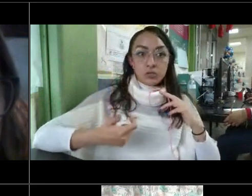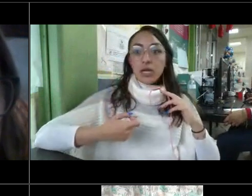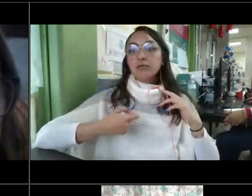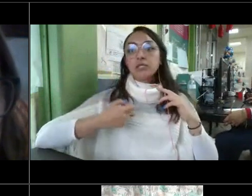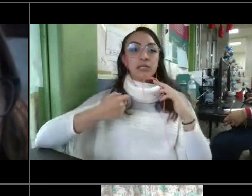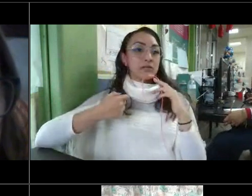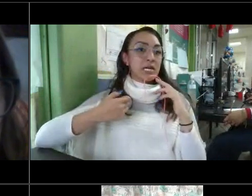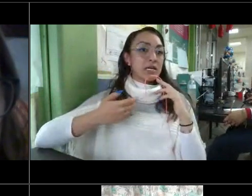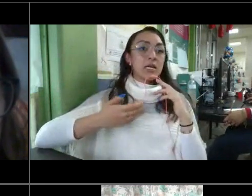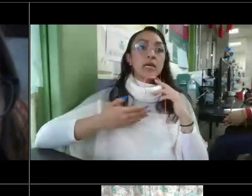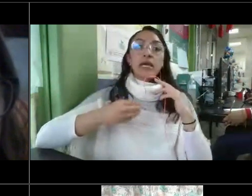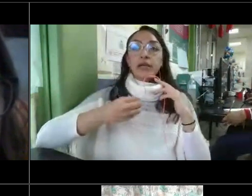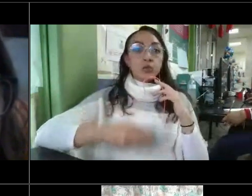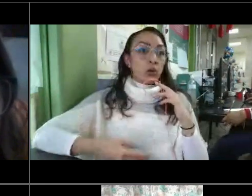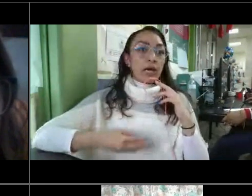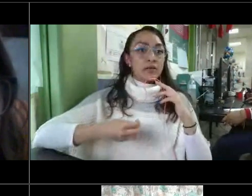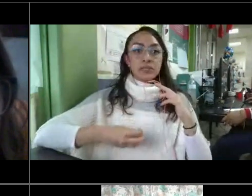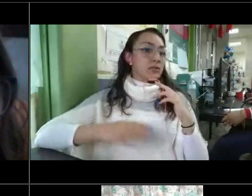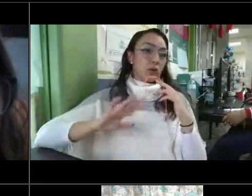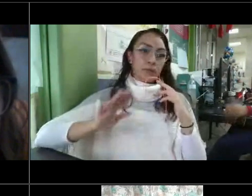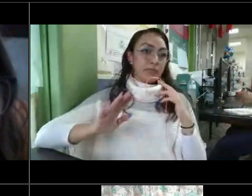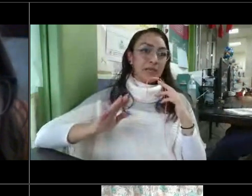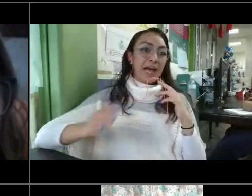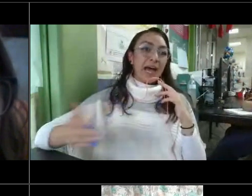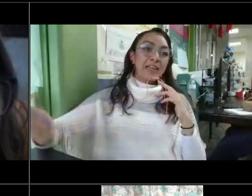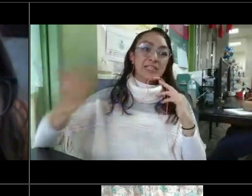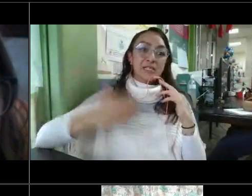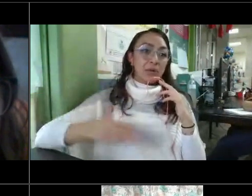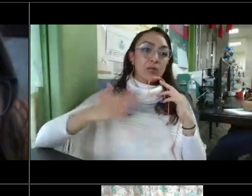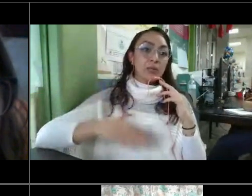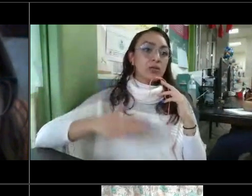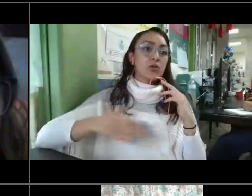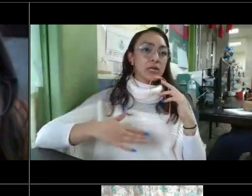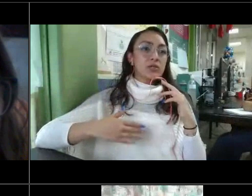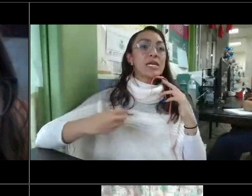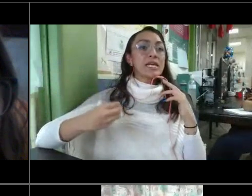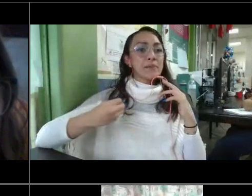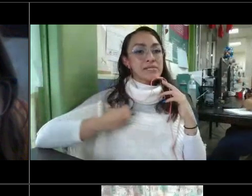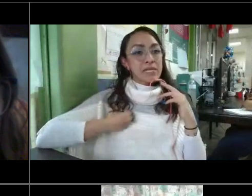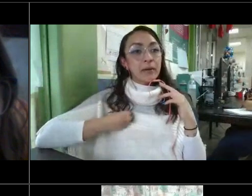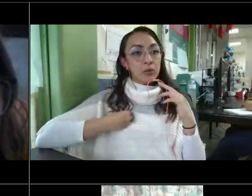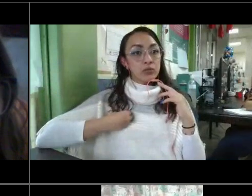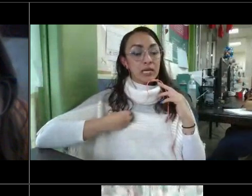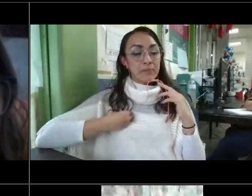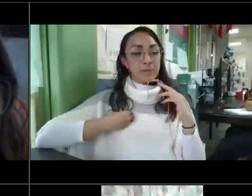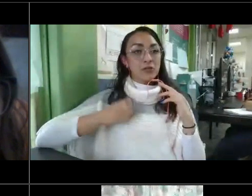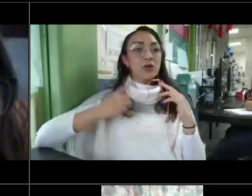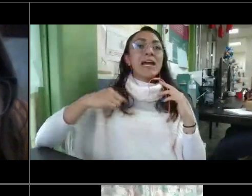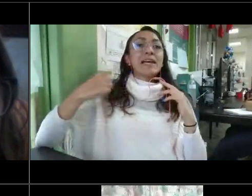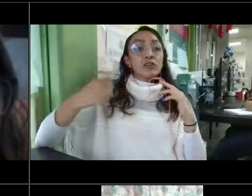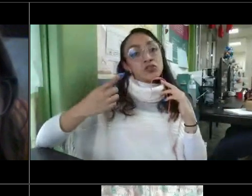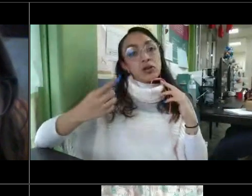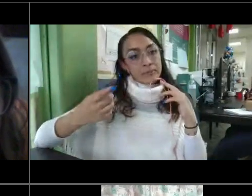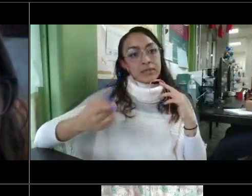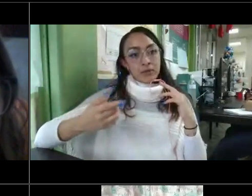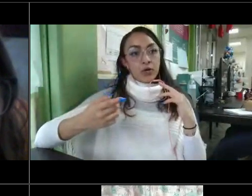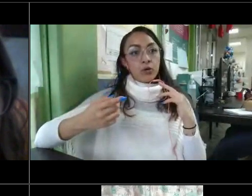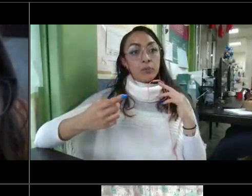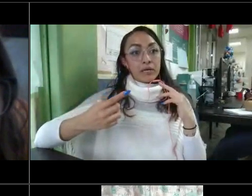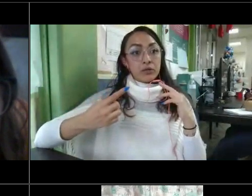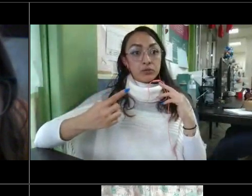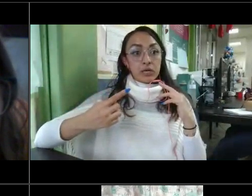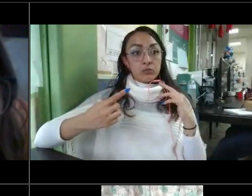ajustes razonables, revisar DUA, no, anticipándome a todo eso y que me sirva como un elemento que no